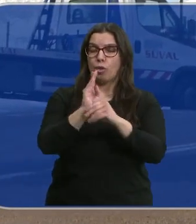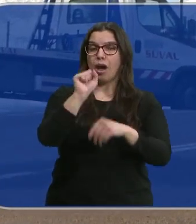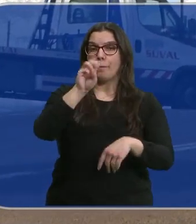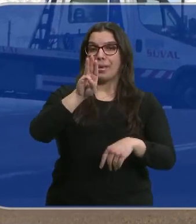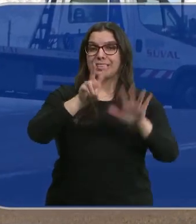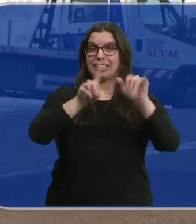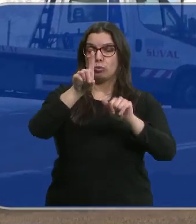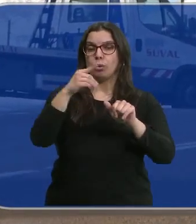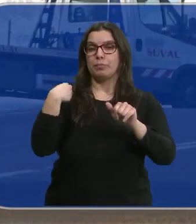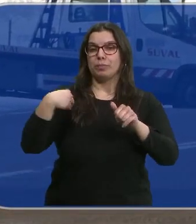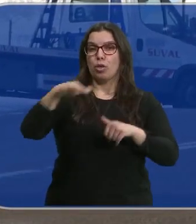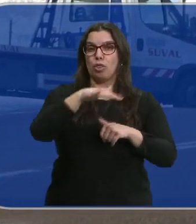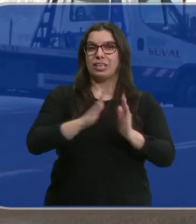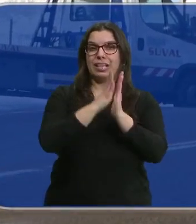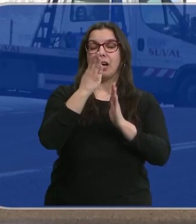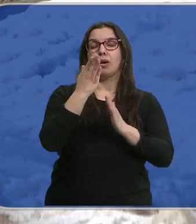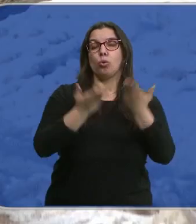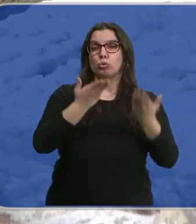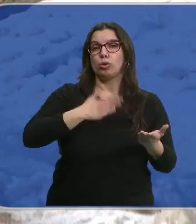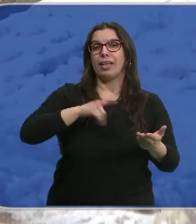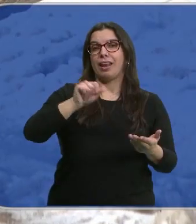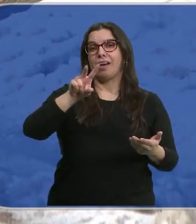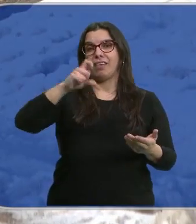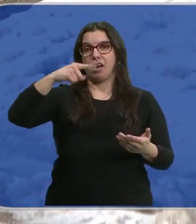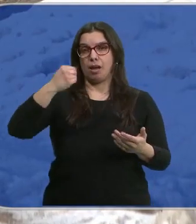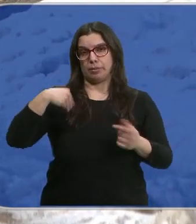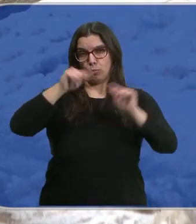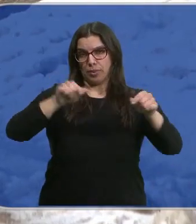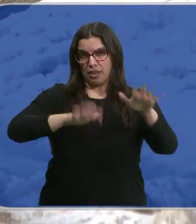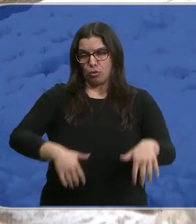AP71 en el tramo de San Justo de la Vega, también en la provincia leonesa.